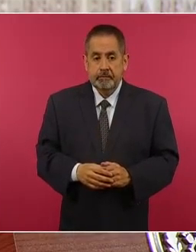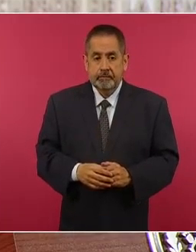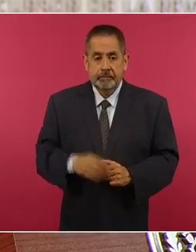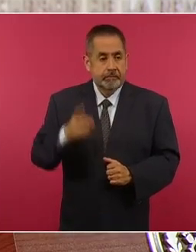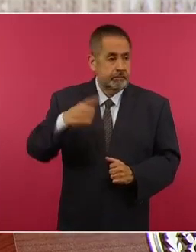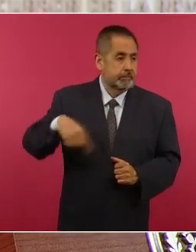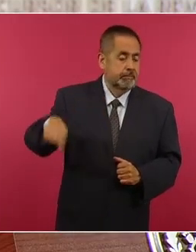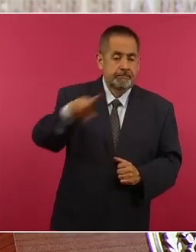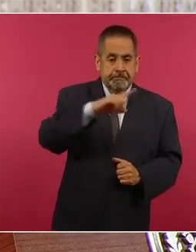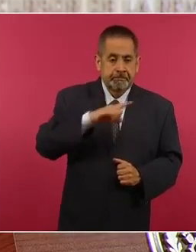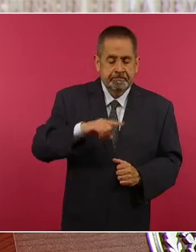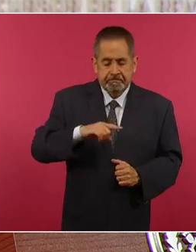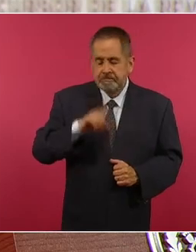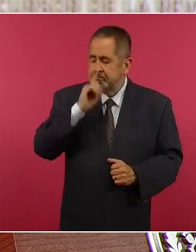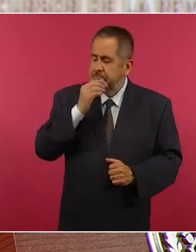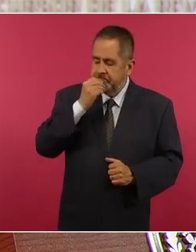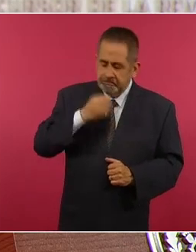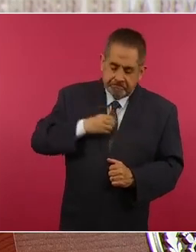condiciones